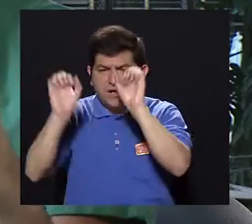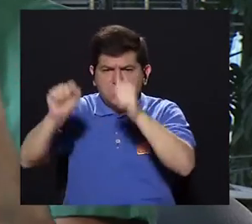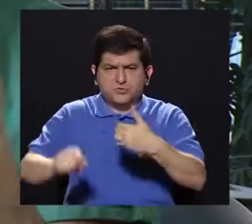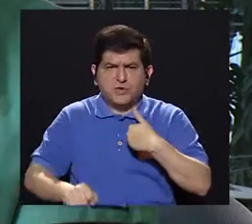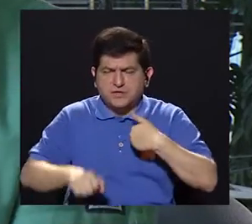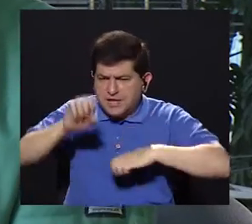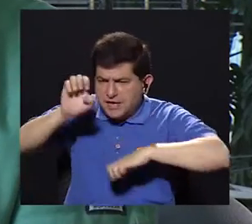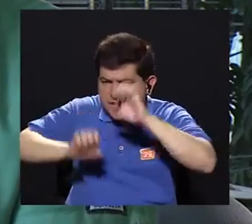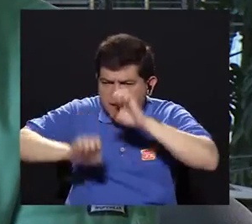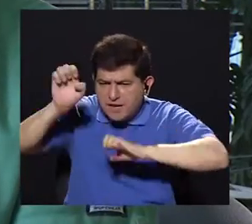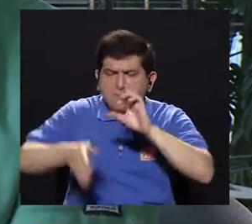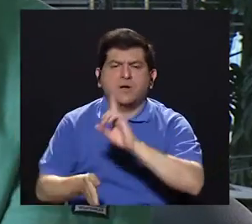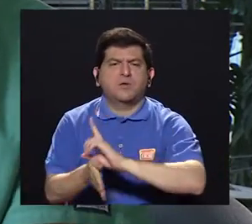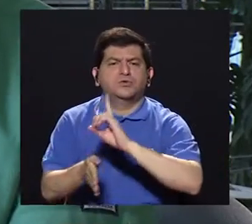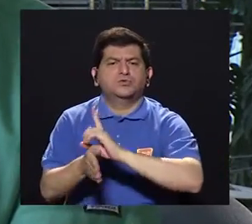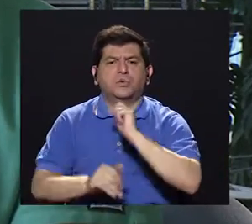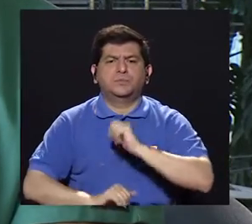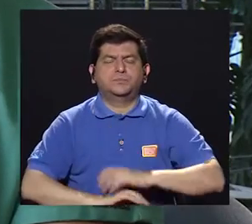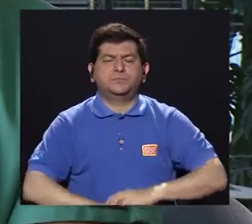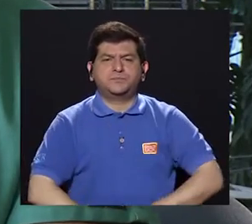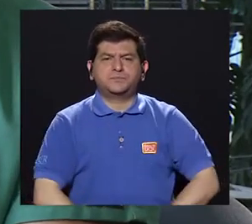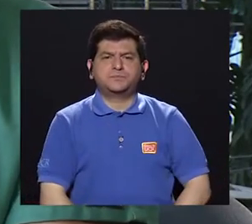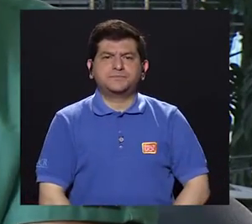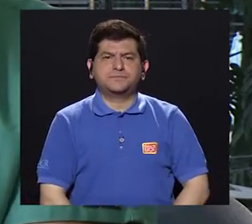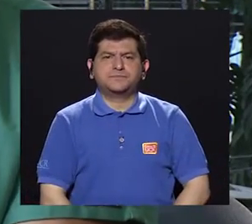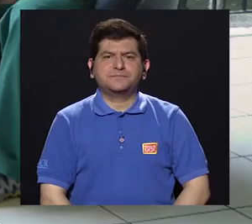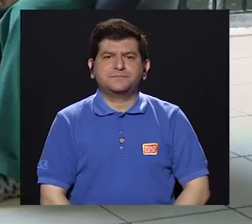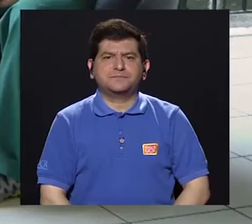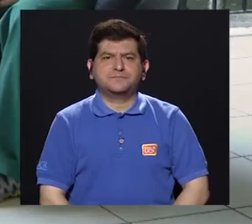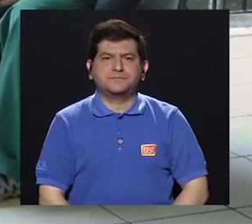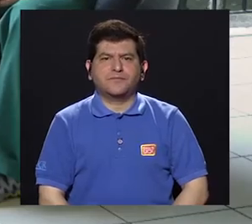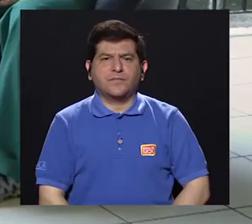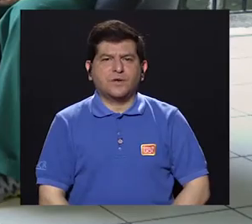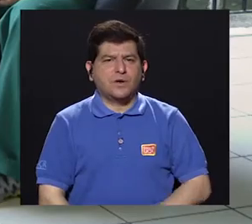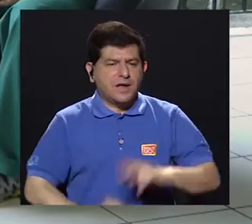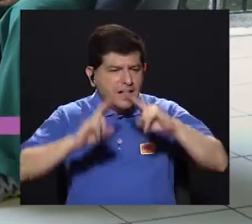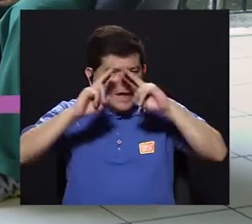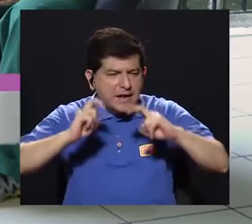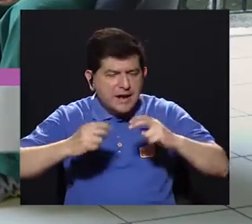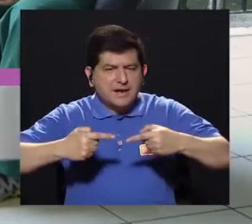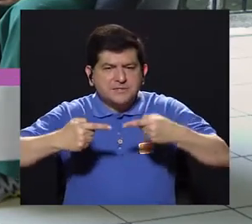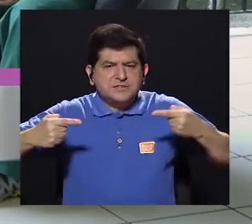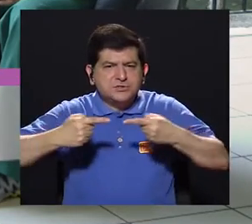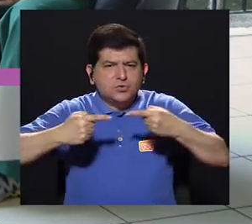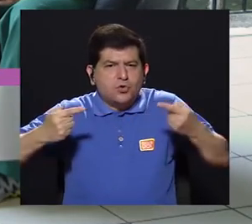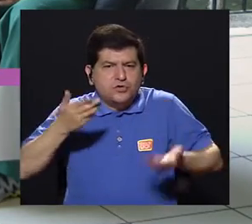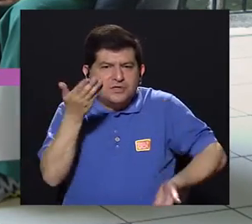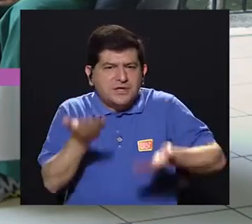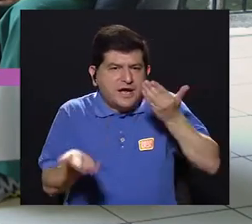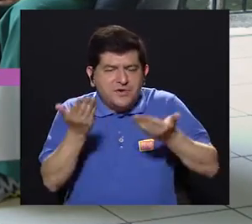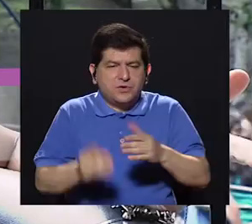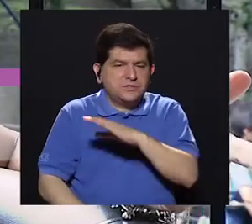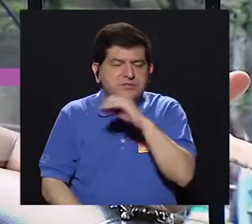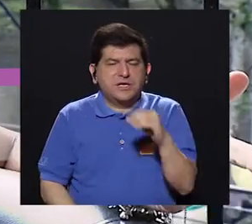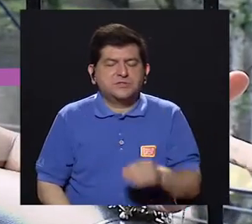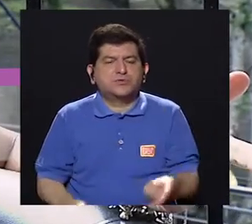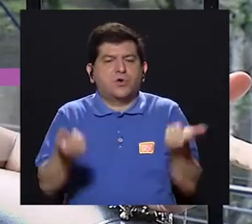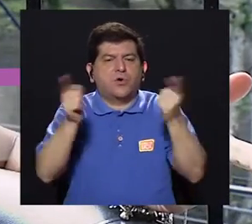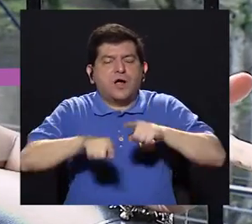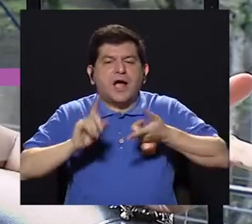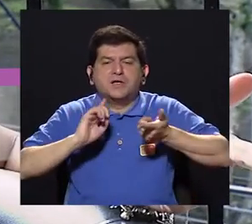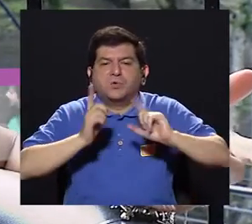ellos puedan tener una valoración médica. ¿Y hay algún examen contraindicado o en cuál